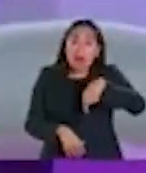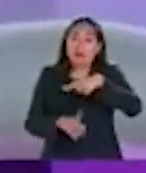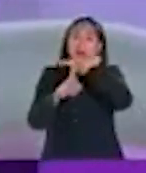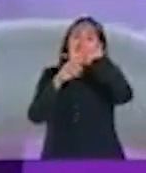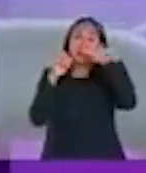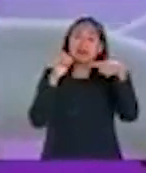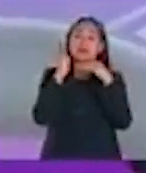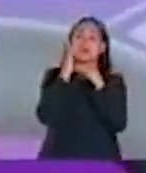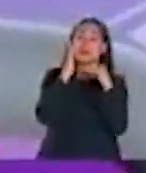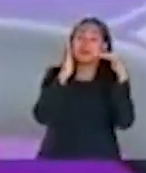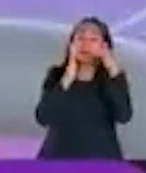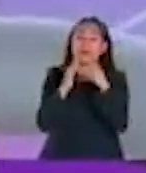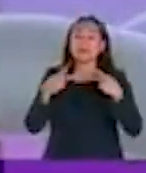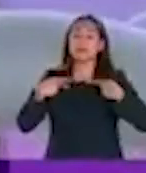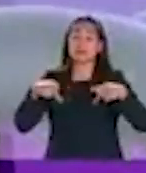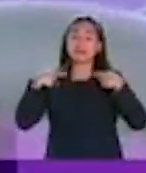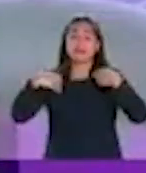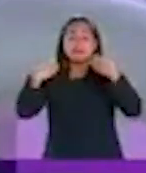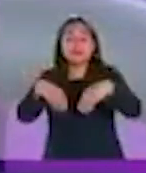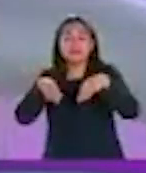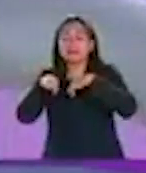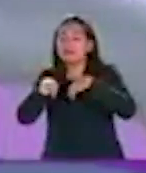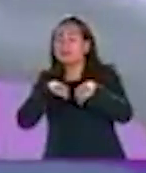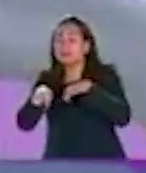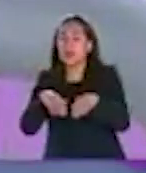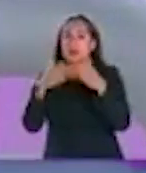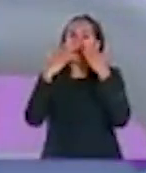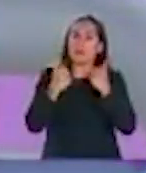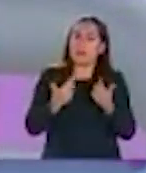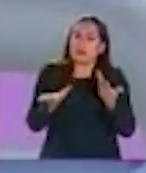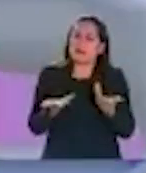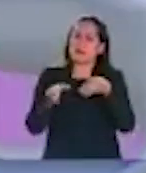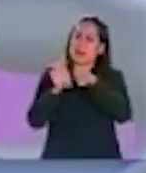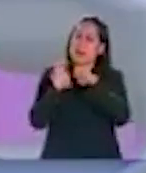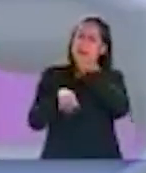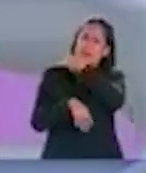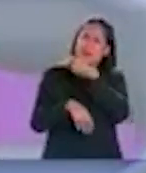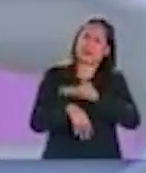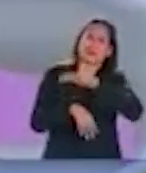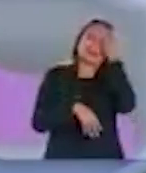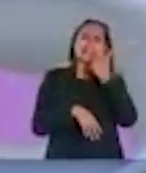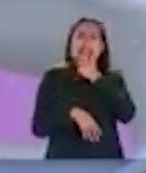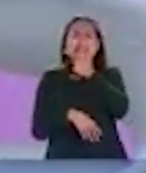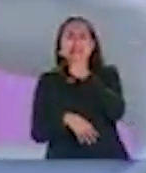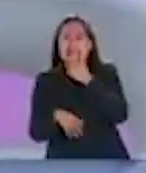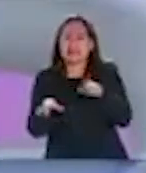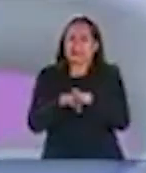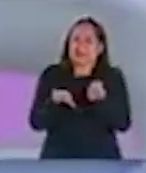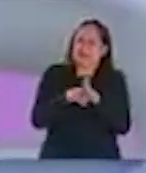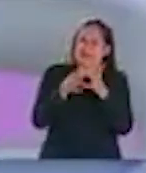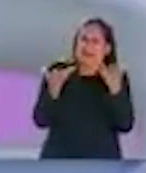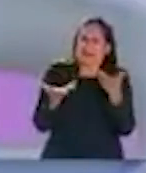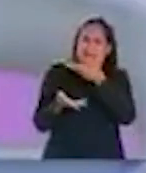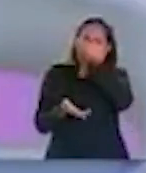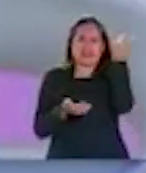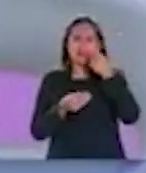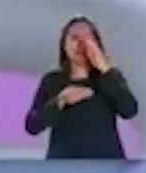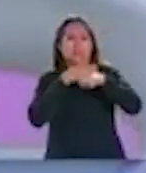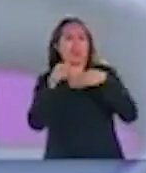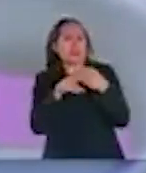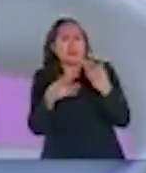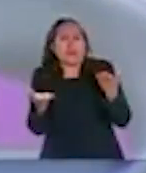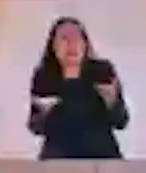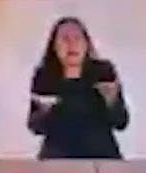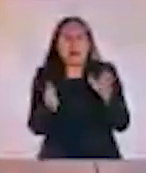y sé que mucha gente dice que como si no hablas inglés aspiras a ser presidente de méxico tampoco me parece en lo absoluto un problema